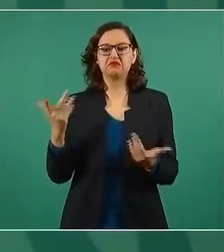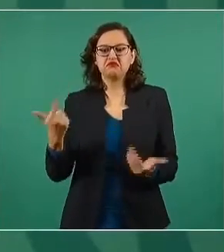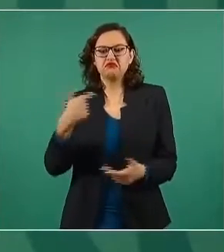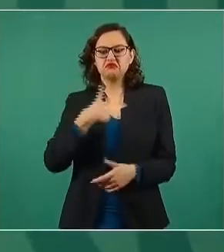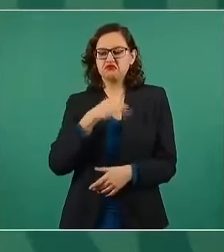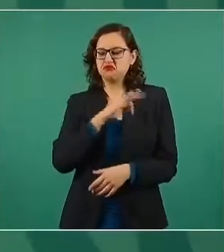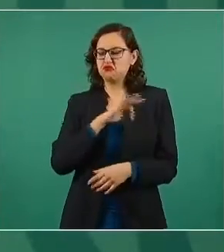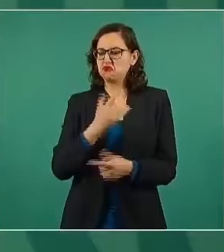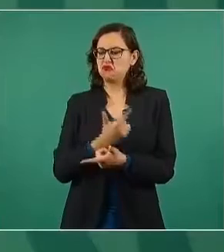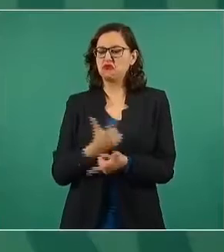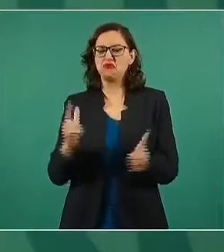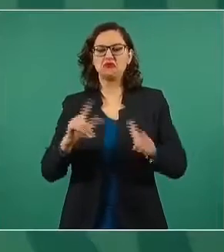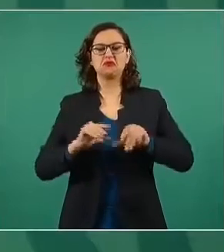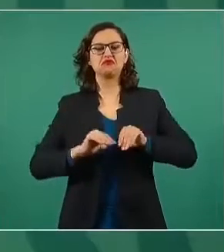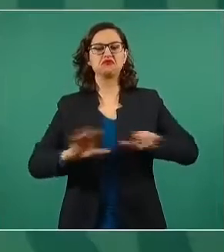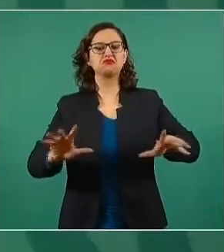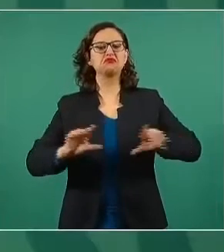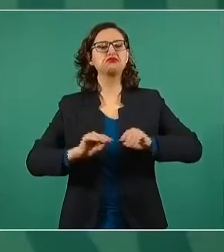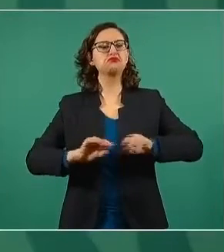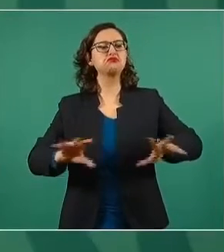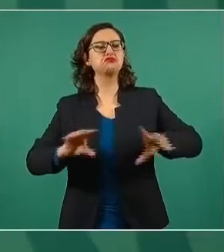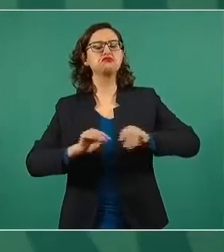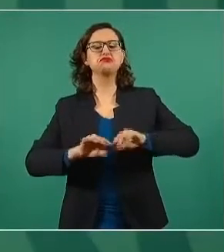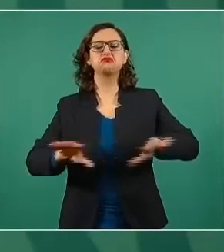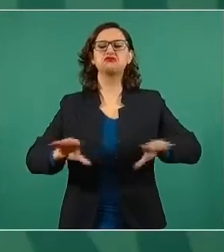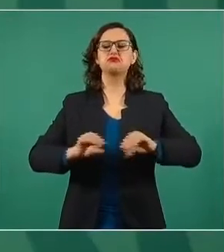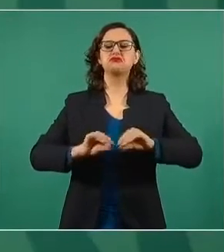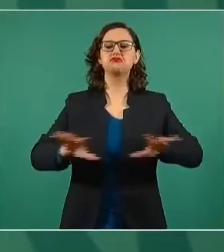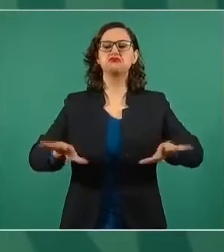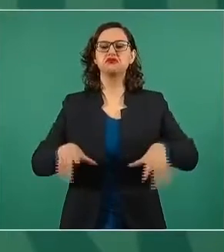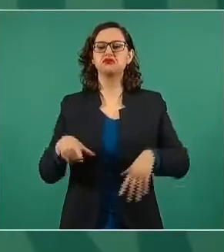intocables. Nada más ellos podían cuestionar